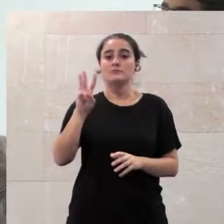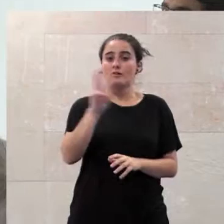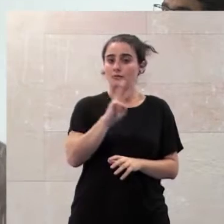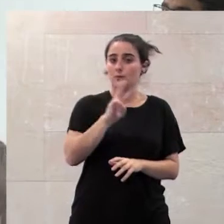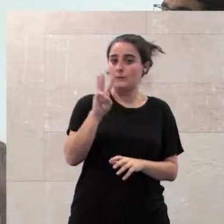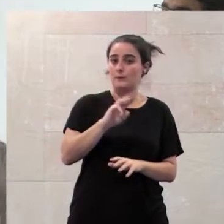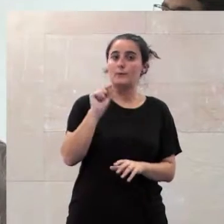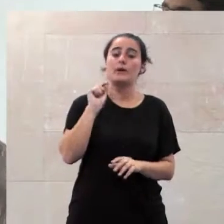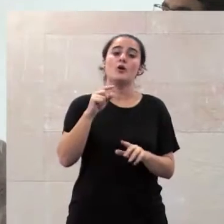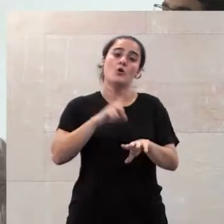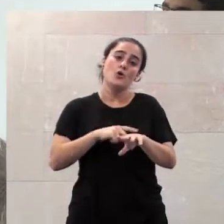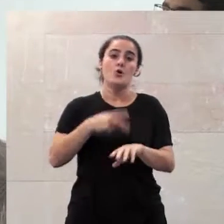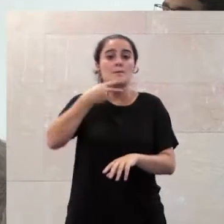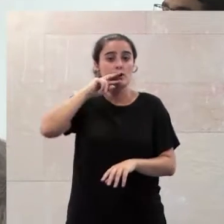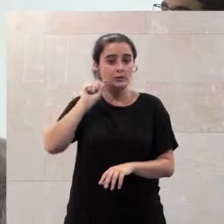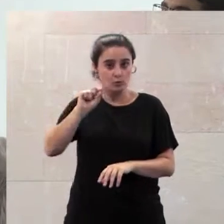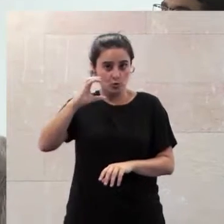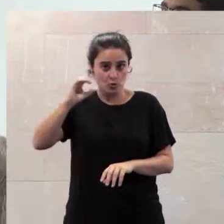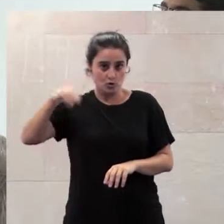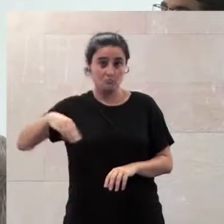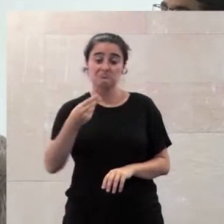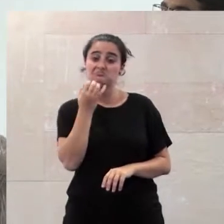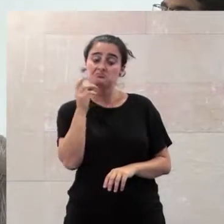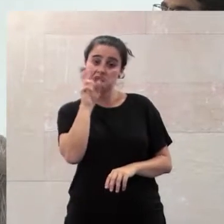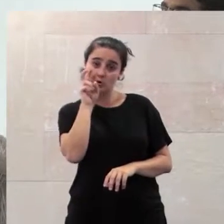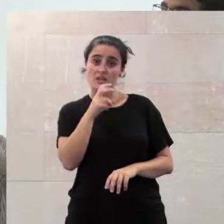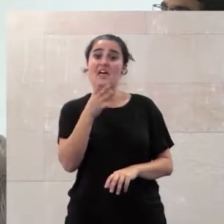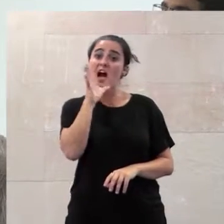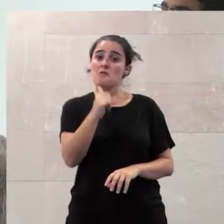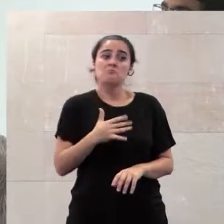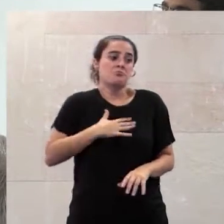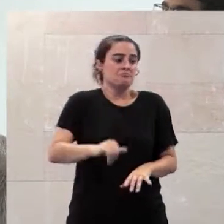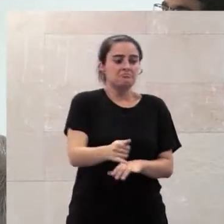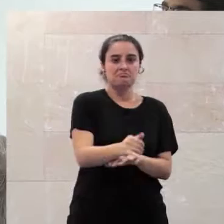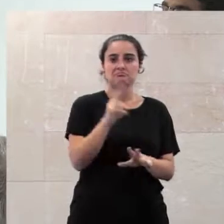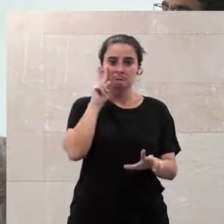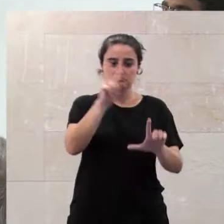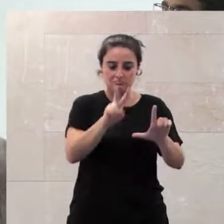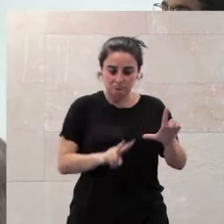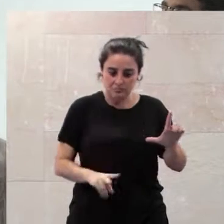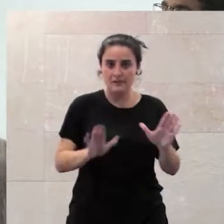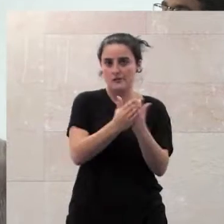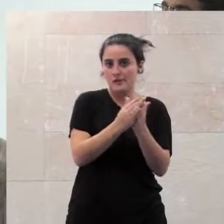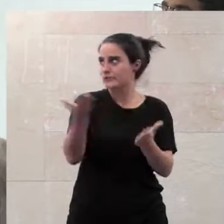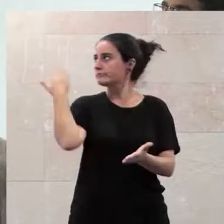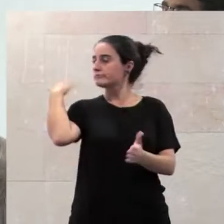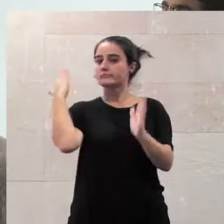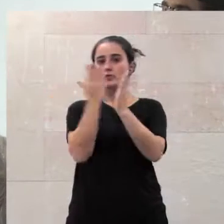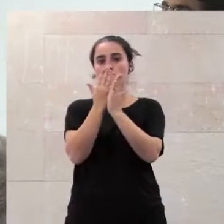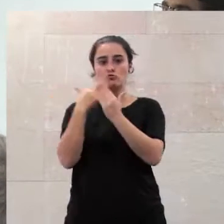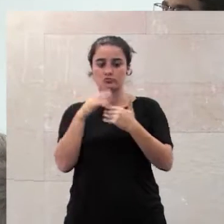www.lahoravioleta.com. Si tenéis curiosidad, está a vuestra disposición con todos los libros que hemos leído en estos cursos